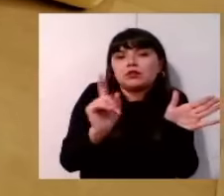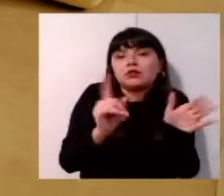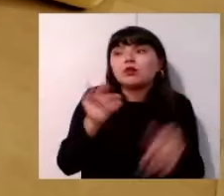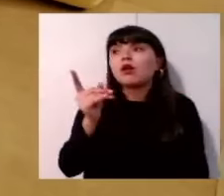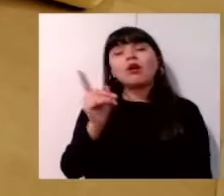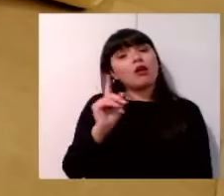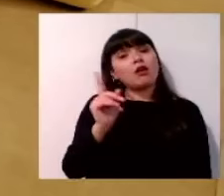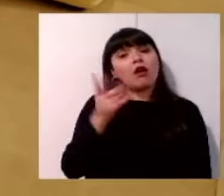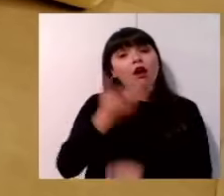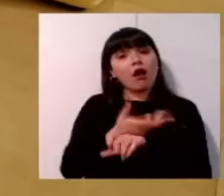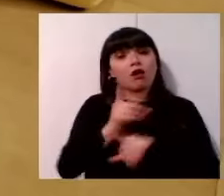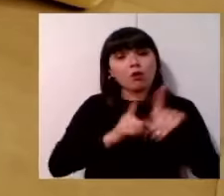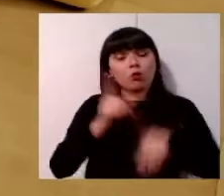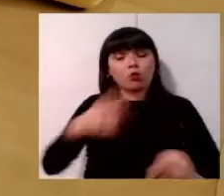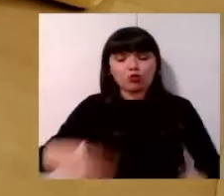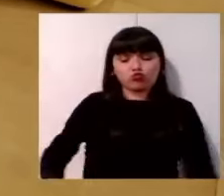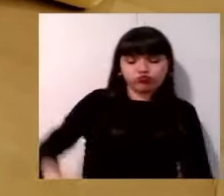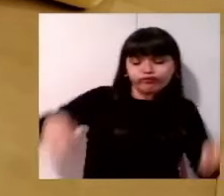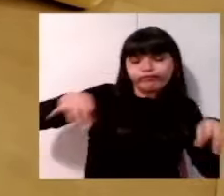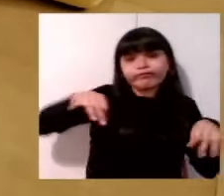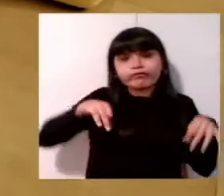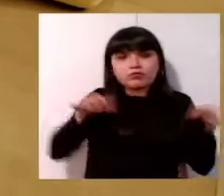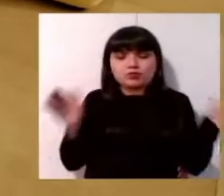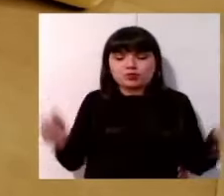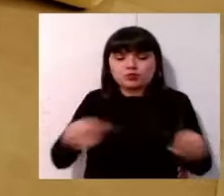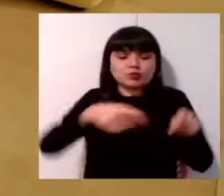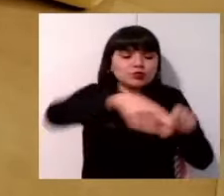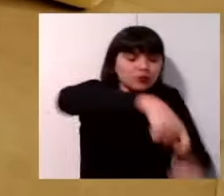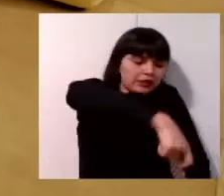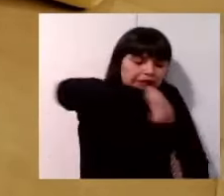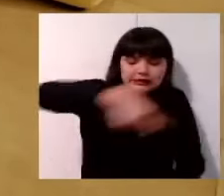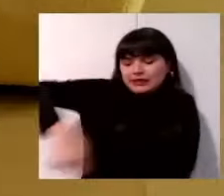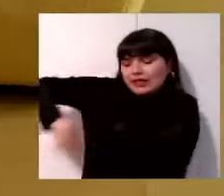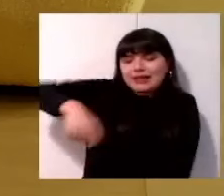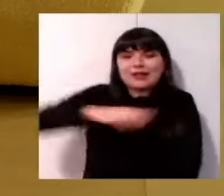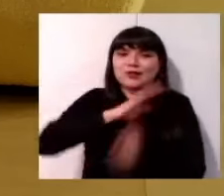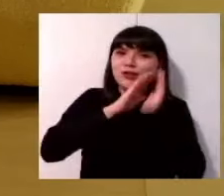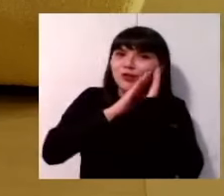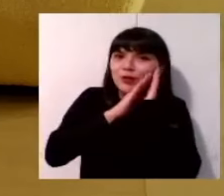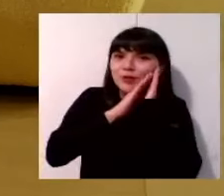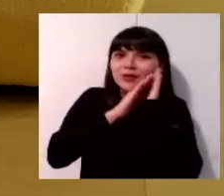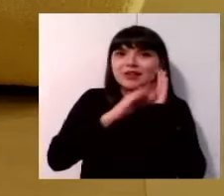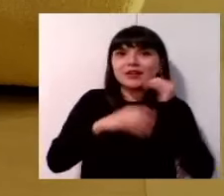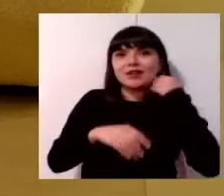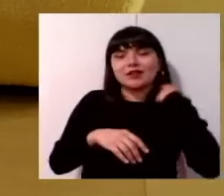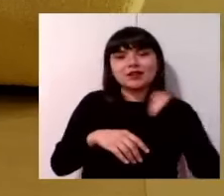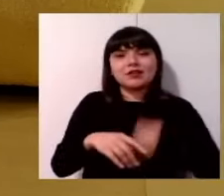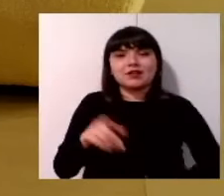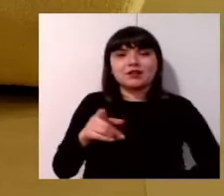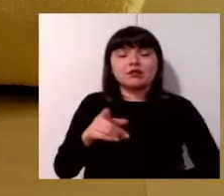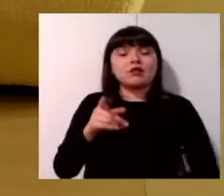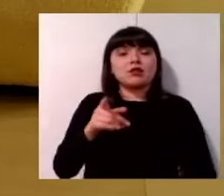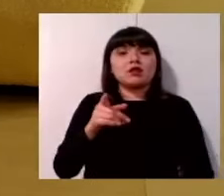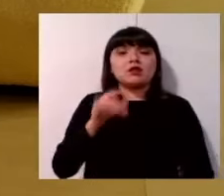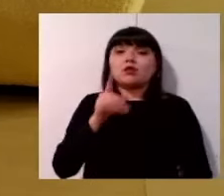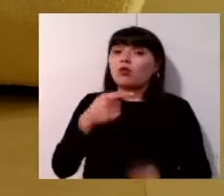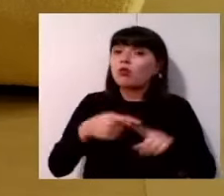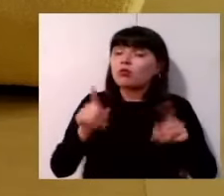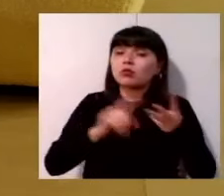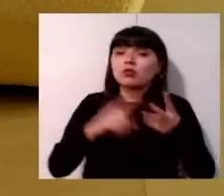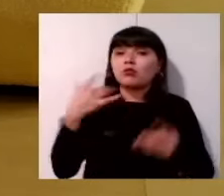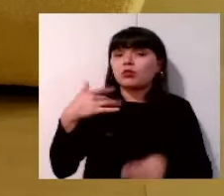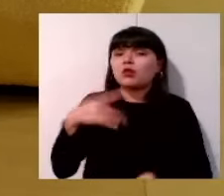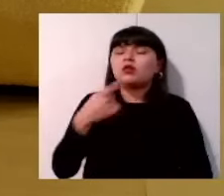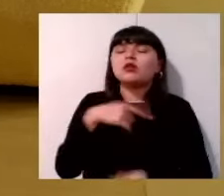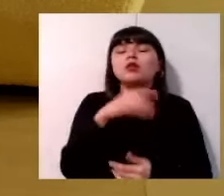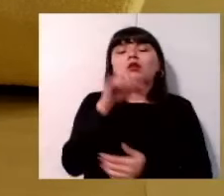pero son como unos pijamas que tienen las manitos libres, las manos fuera. Claro, pero no un saco de dormir, efectivamente. Y lo otro importante es que duerman boca arriba, nunca